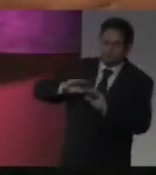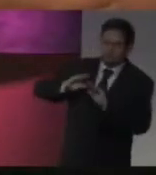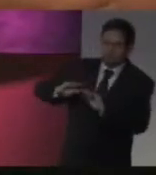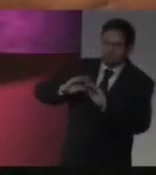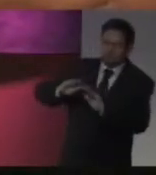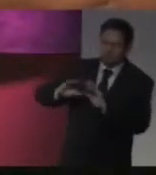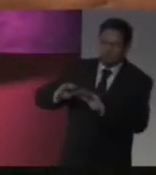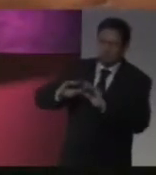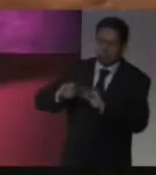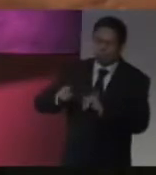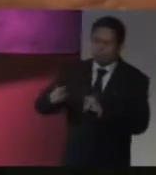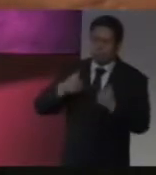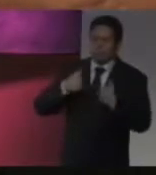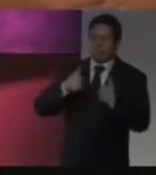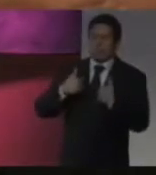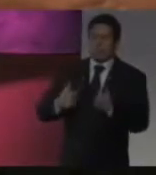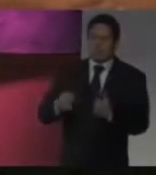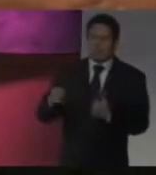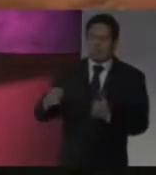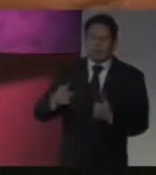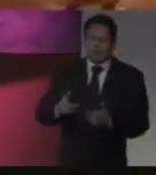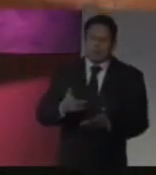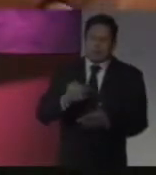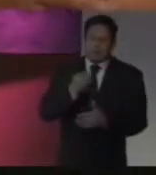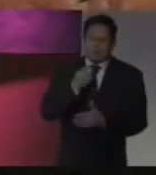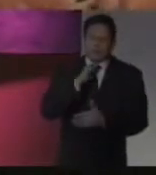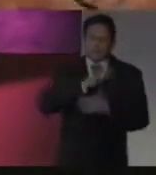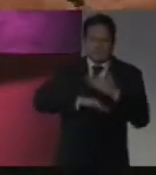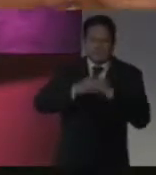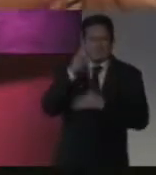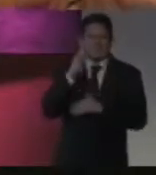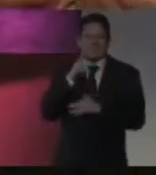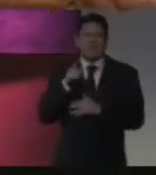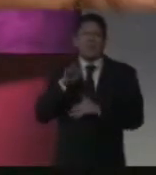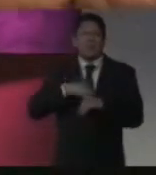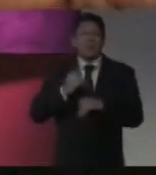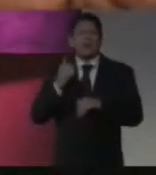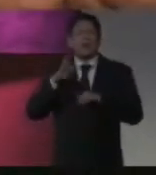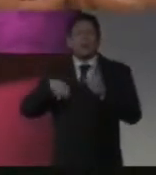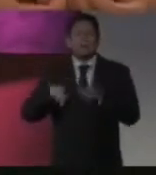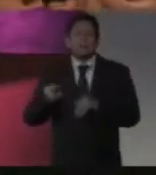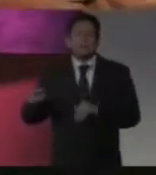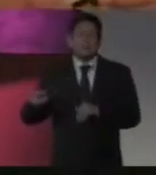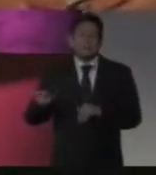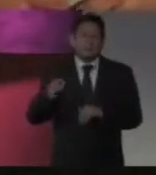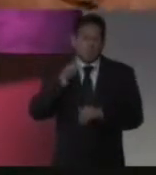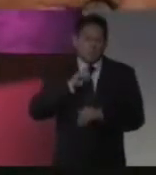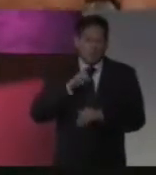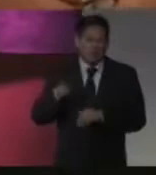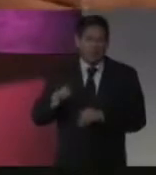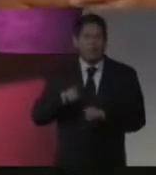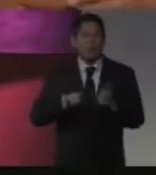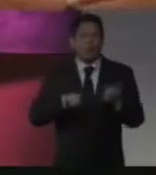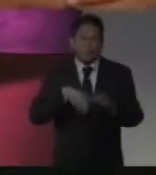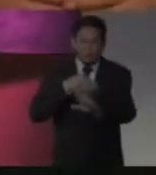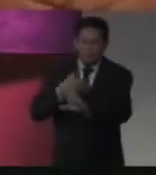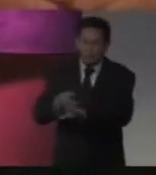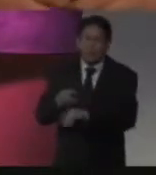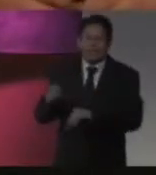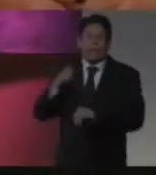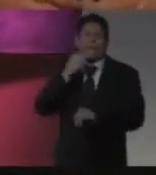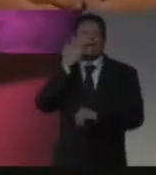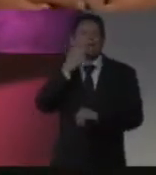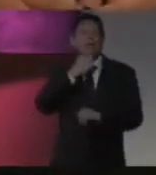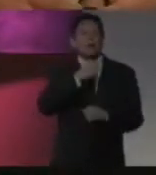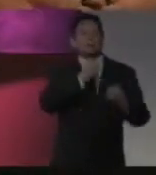trata de buscar venganza a través de los procesos, ¿verdad?, contra aquellos que nos han maltratado, sino